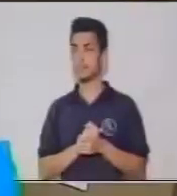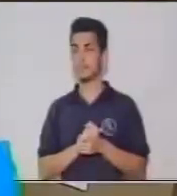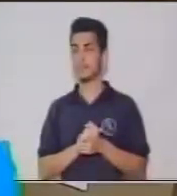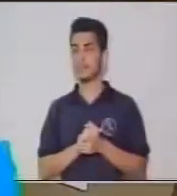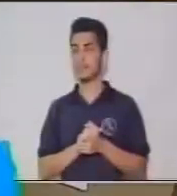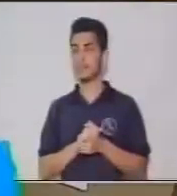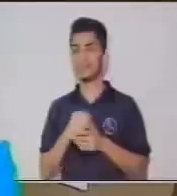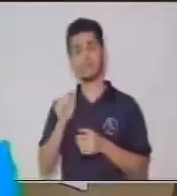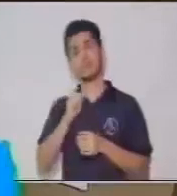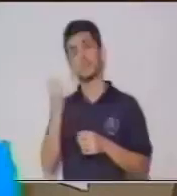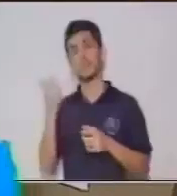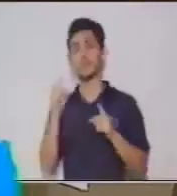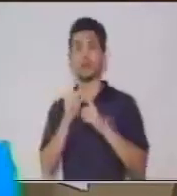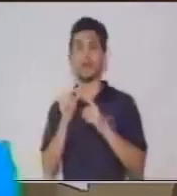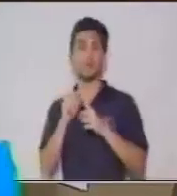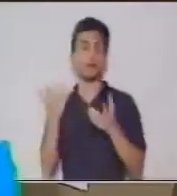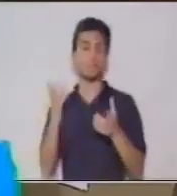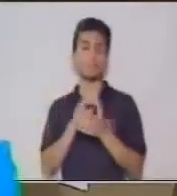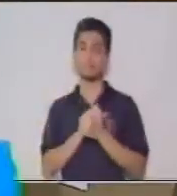¿cuál otra puede ser?